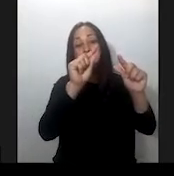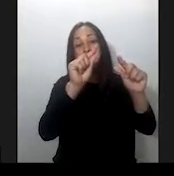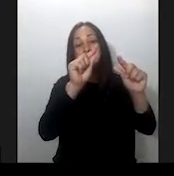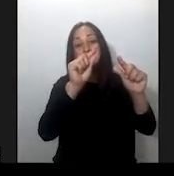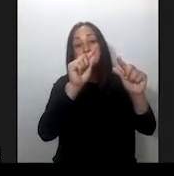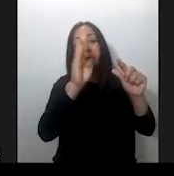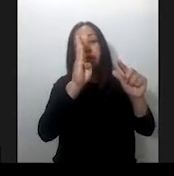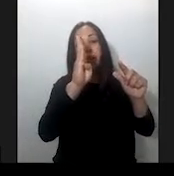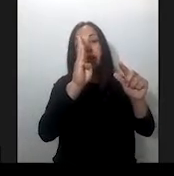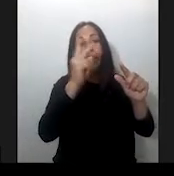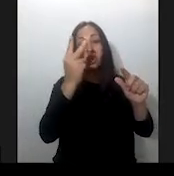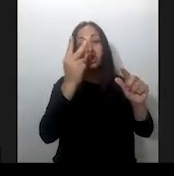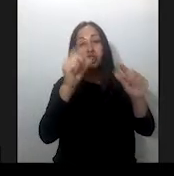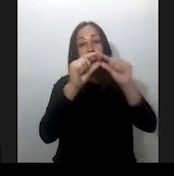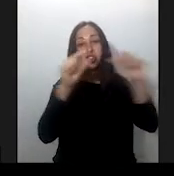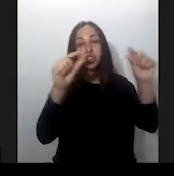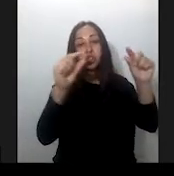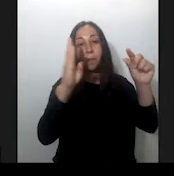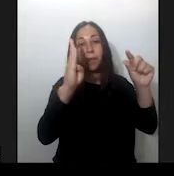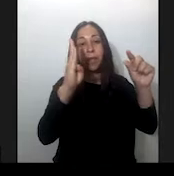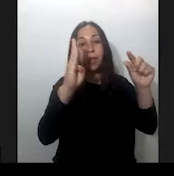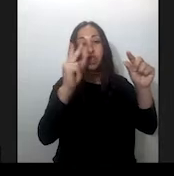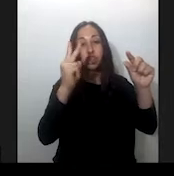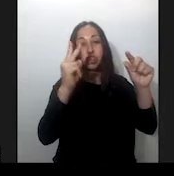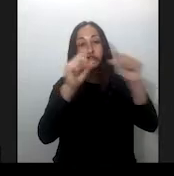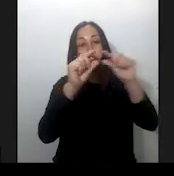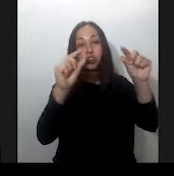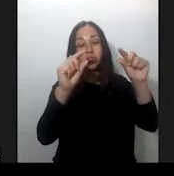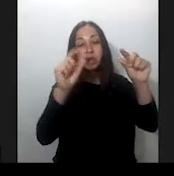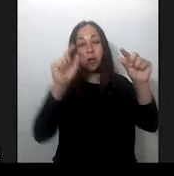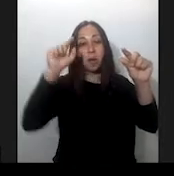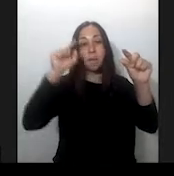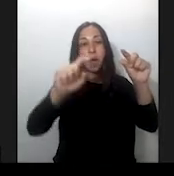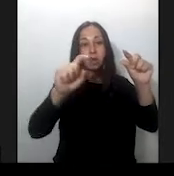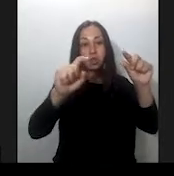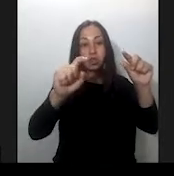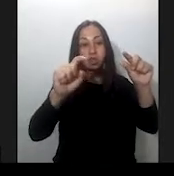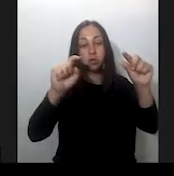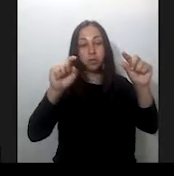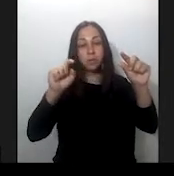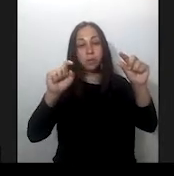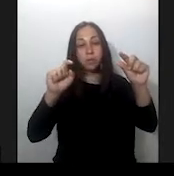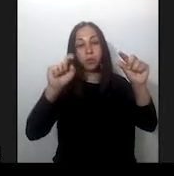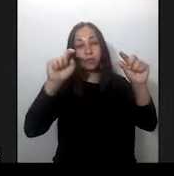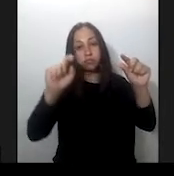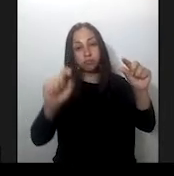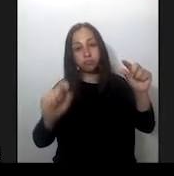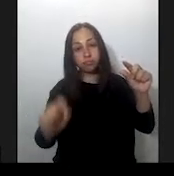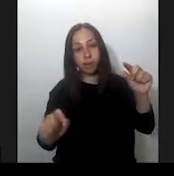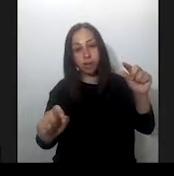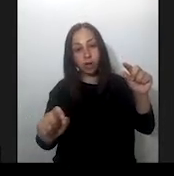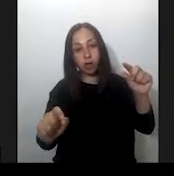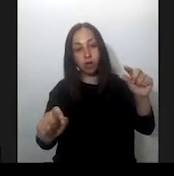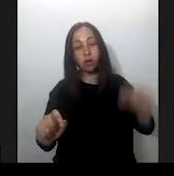me posicioné en B2 y estoy con el mouse apretado y escroleo para